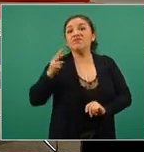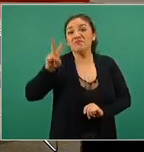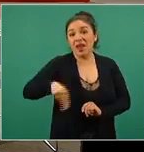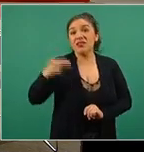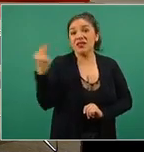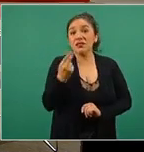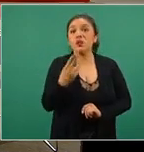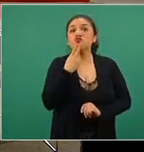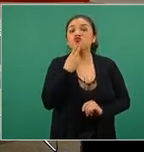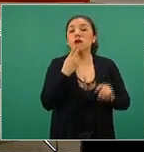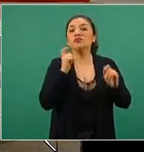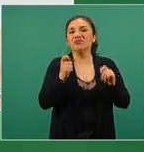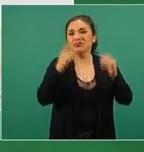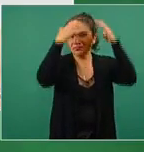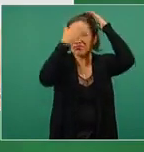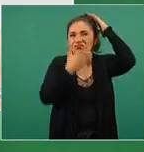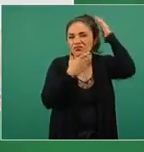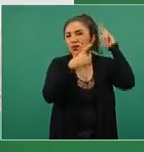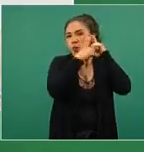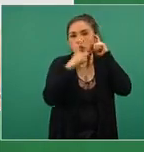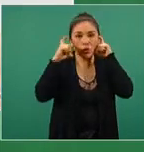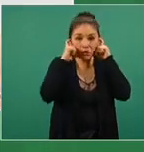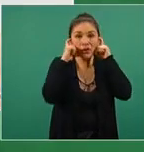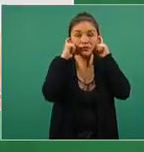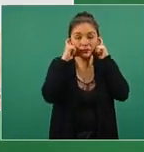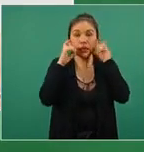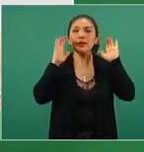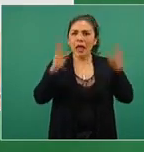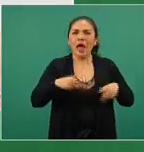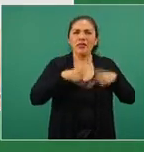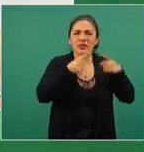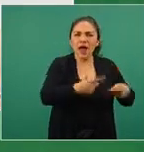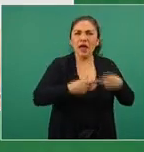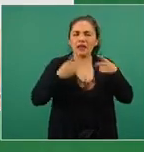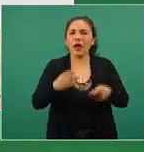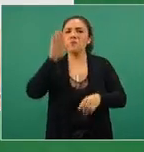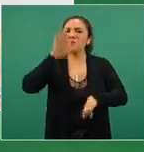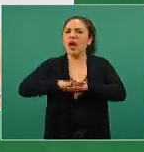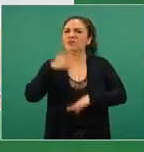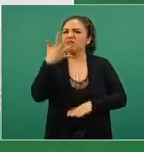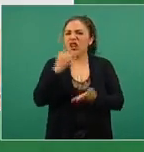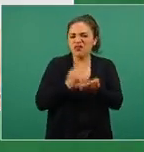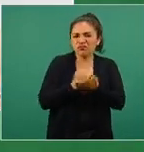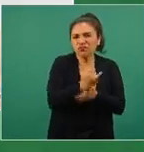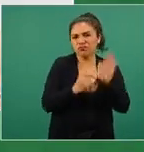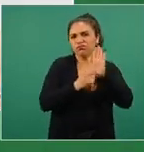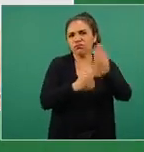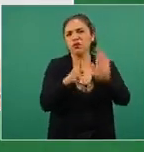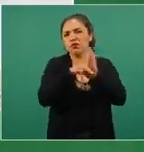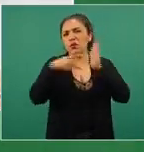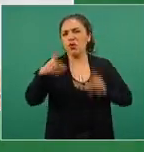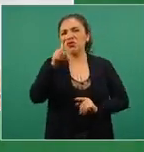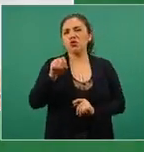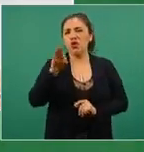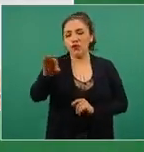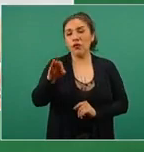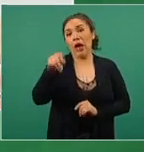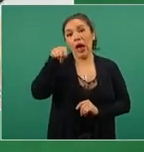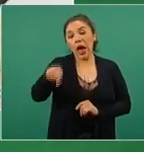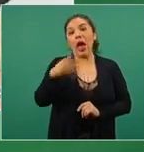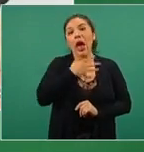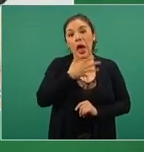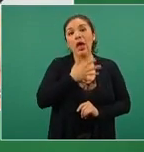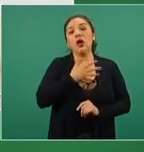necesario el uso de la mascarilla y cubreboca. Se dieron más de 5 decretos que fueron publicados en el periódico oficial, en el